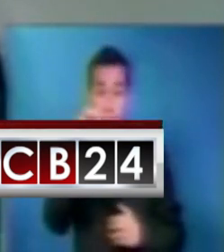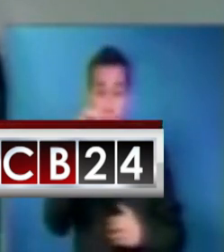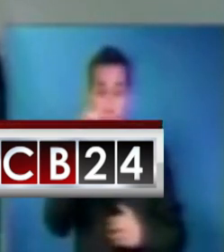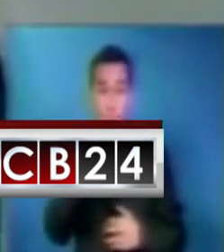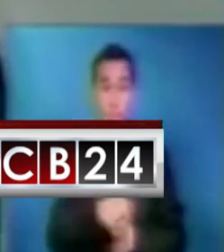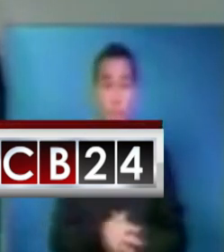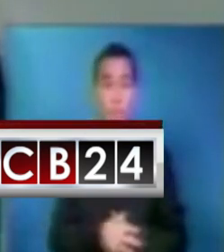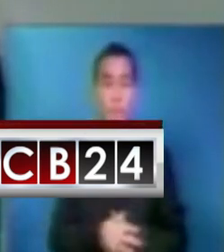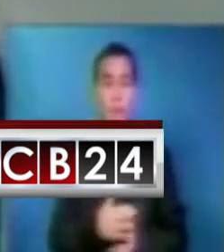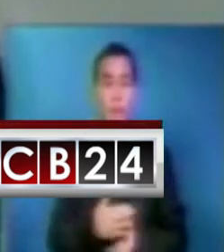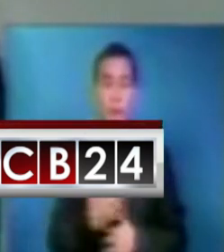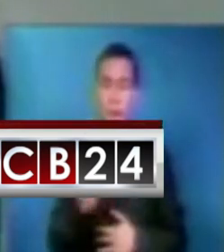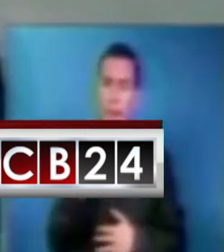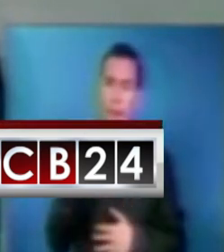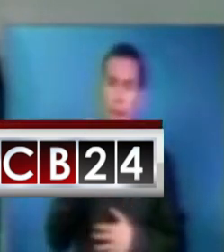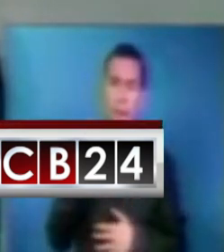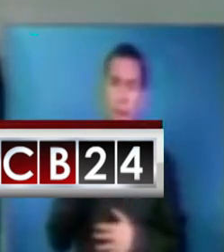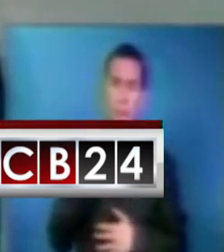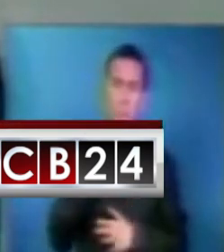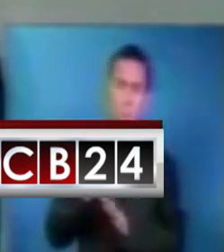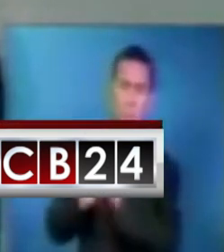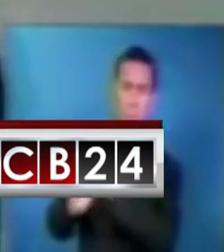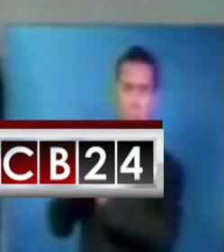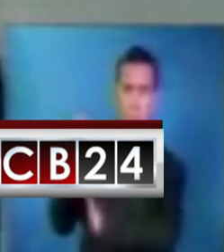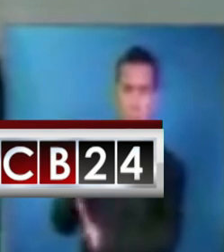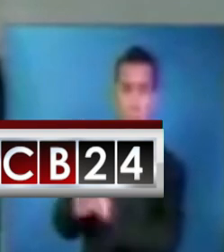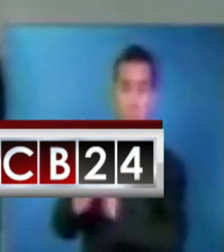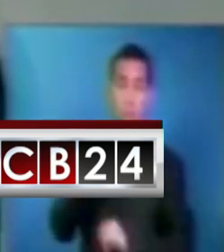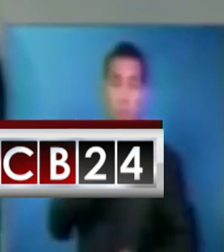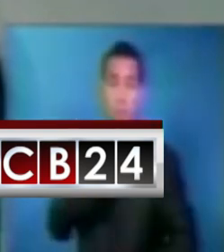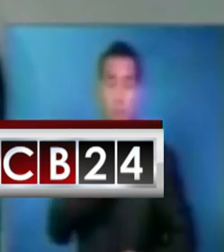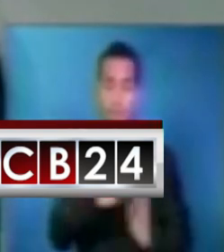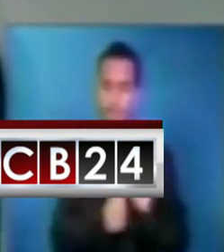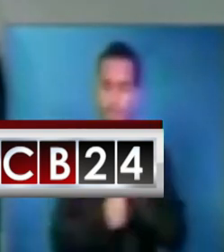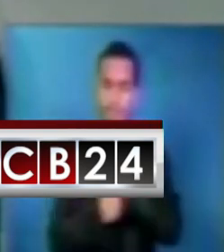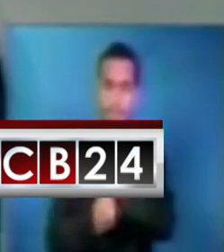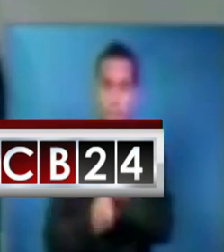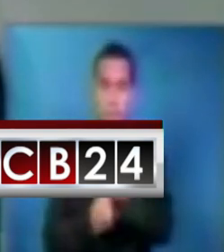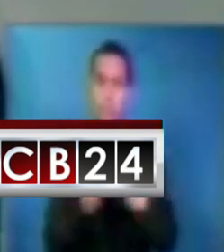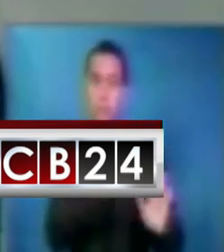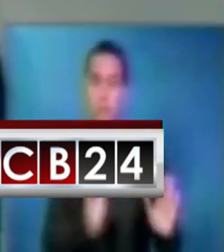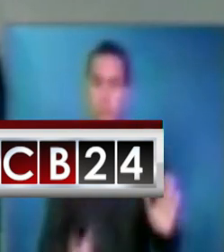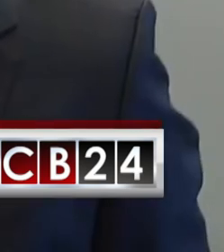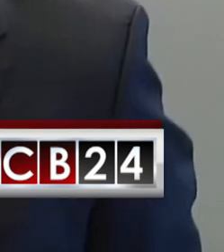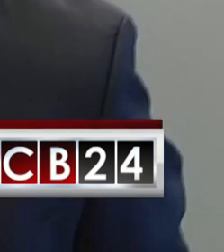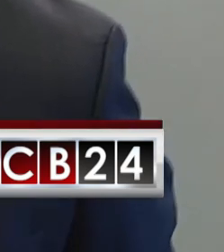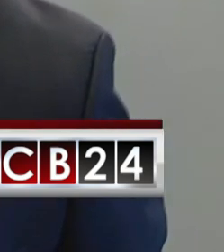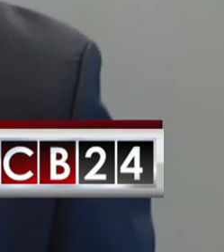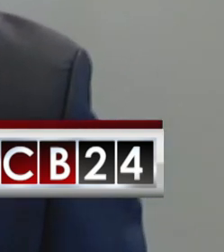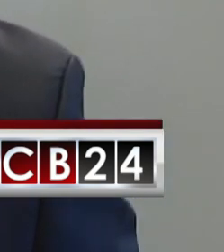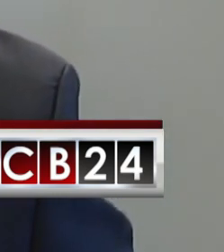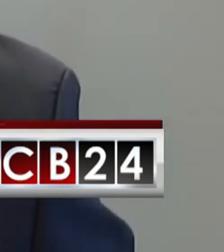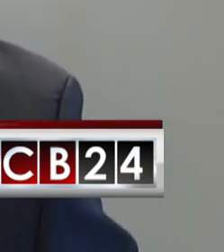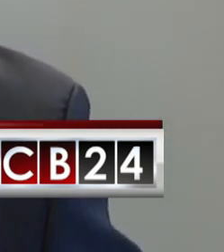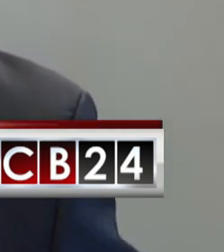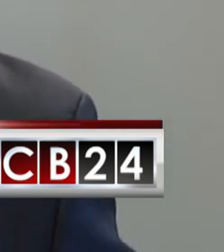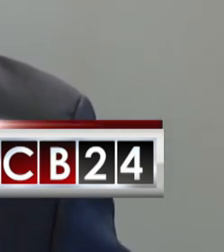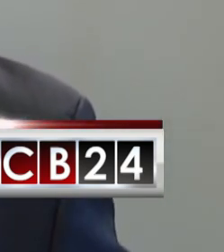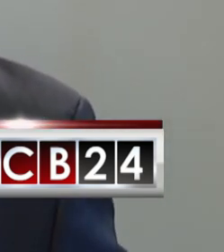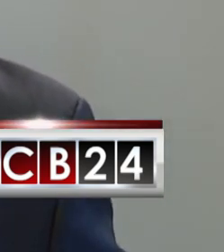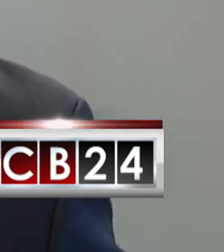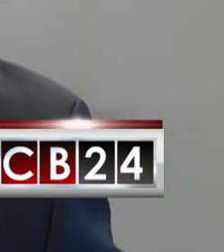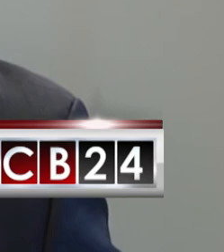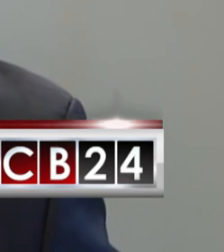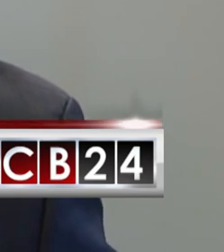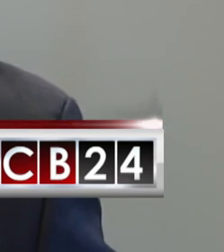y consolidación de la democracia en estas elecciones presidenciales de el salvador competirá por el oficialista frente farabundo martí para la liberación nacional